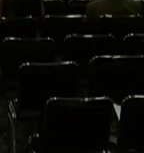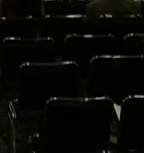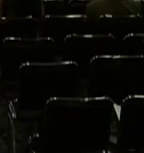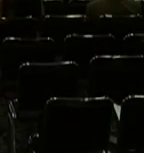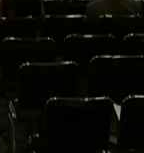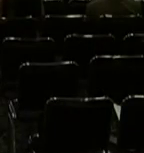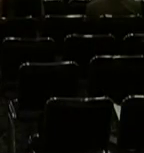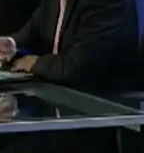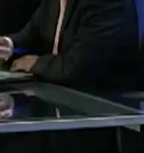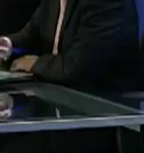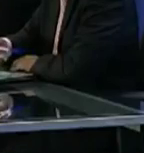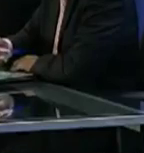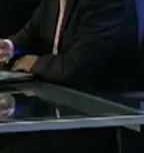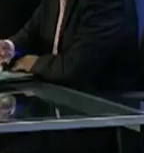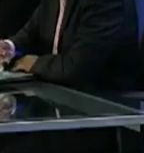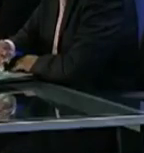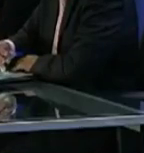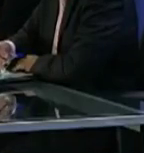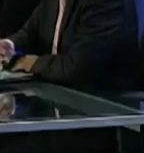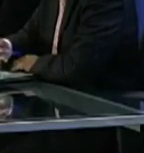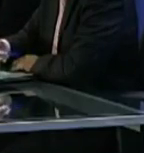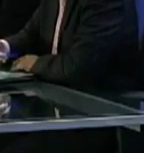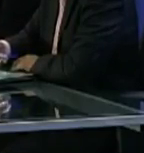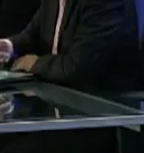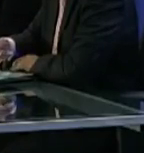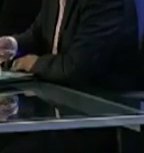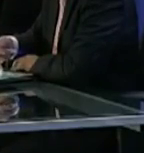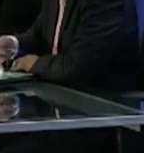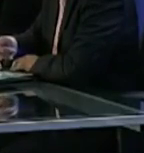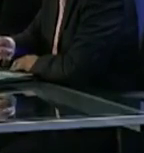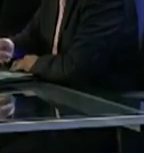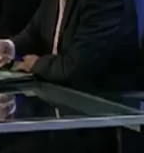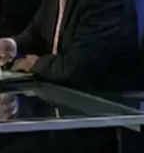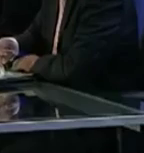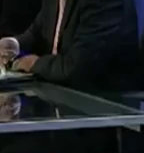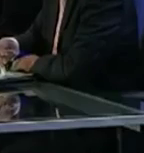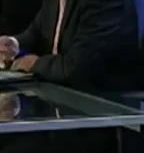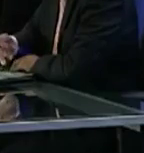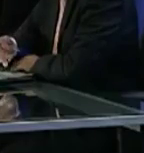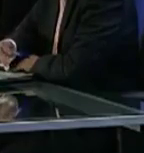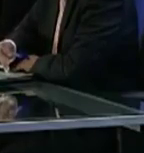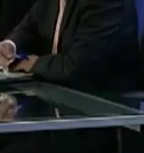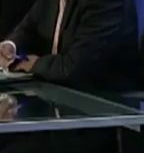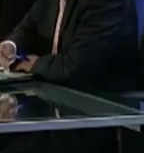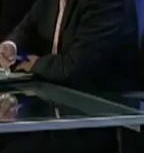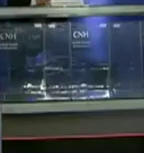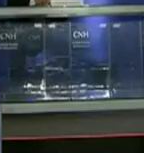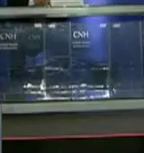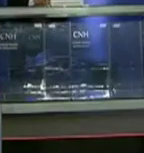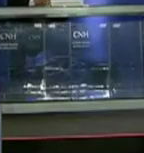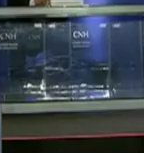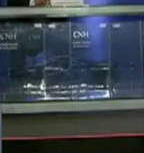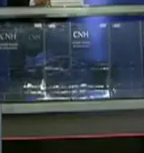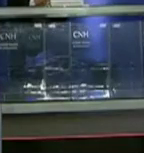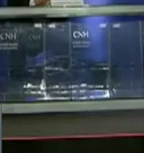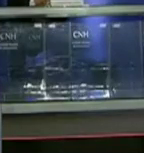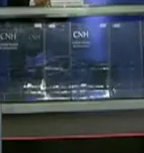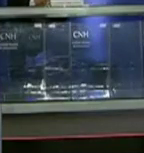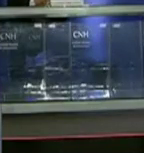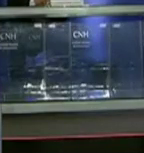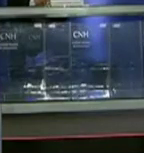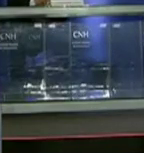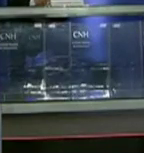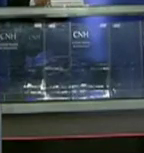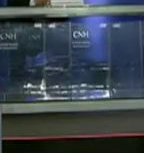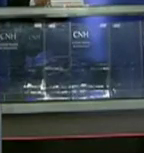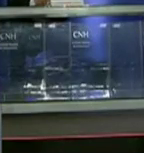cuales Pemex participó en 11 y logró adjudicarse junto con sus socios 7 de ellos, ¿no? 6 de los cuales fueron de